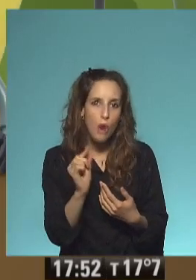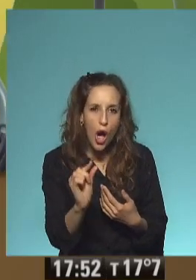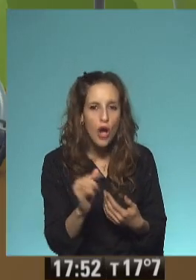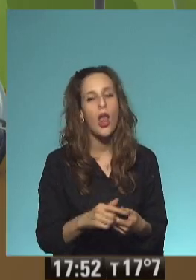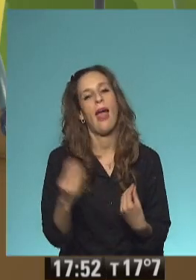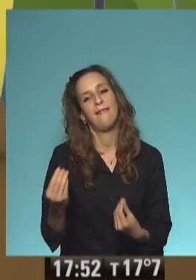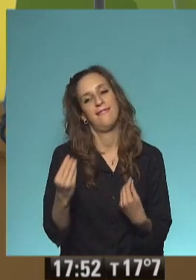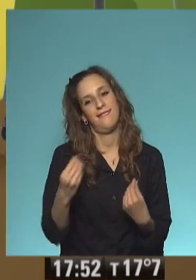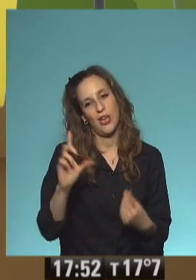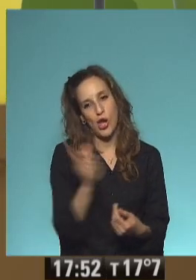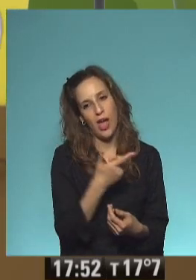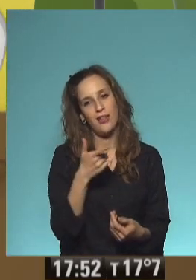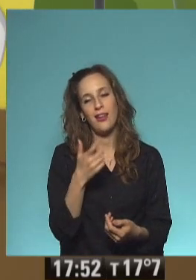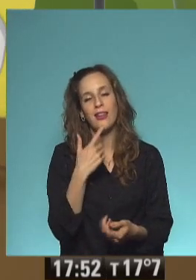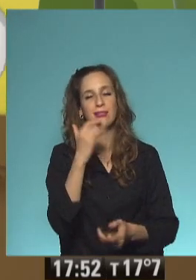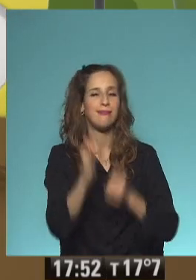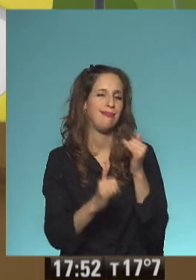¡No!